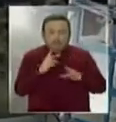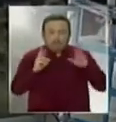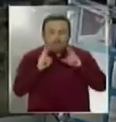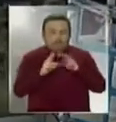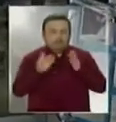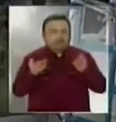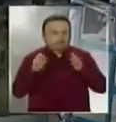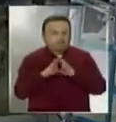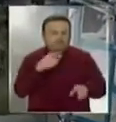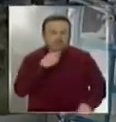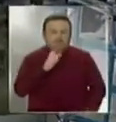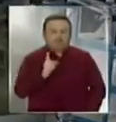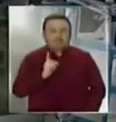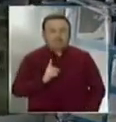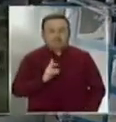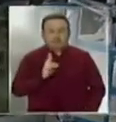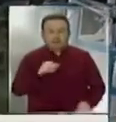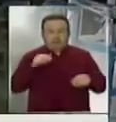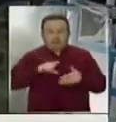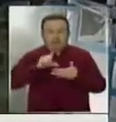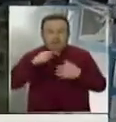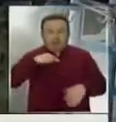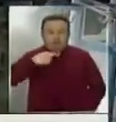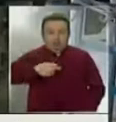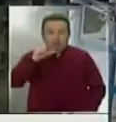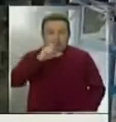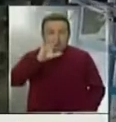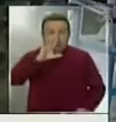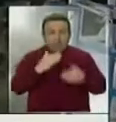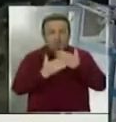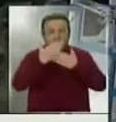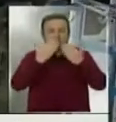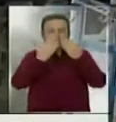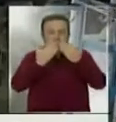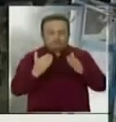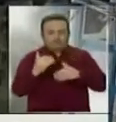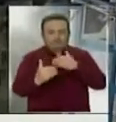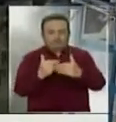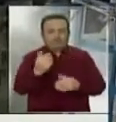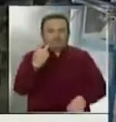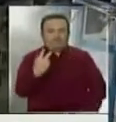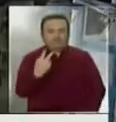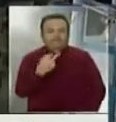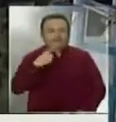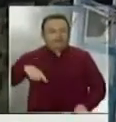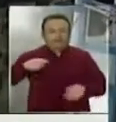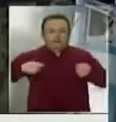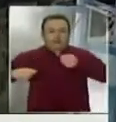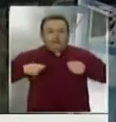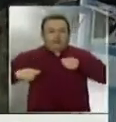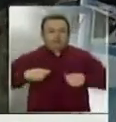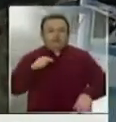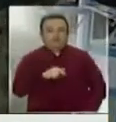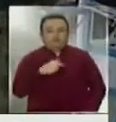sin tener que cerrar. Es un lugar que ya el lunes a las 5 de la mañana va a pasar a etapa de transición y los comerciantes